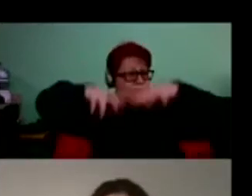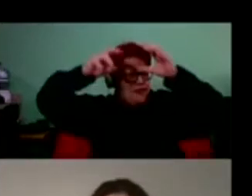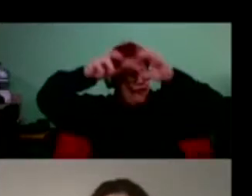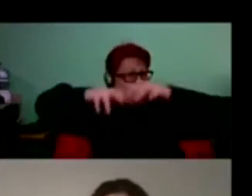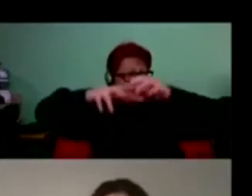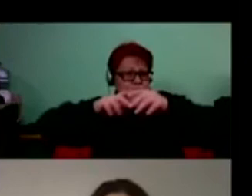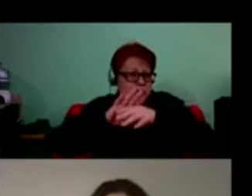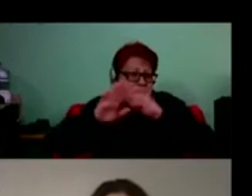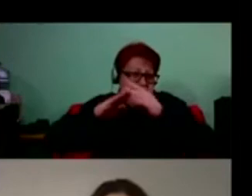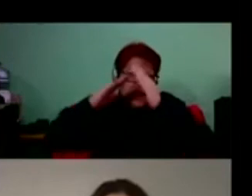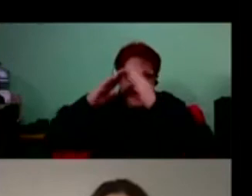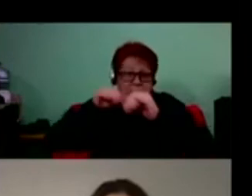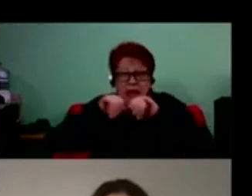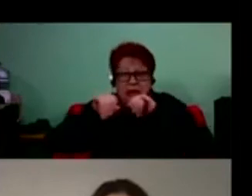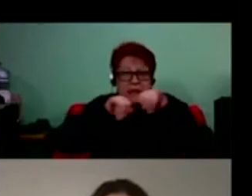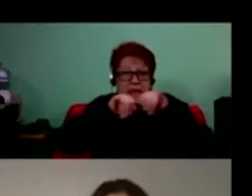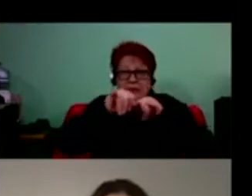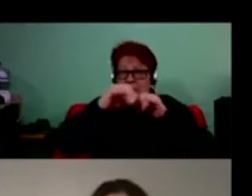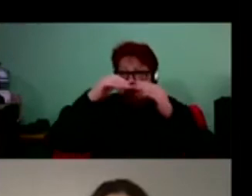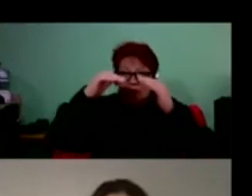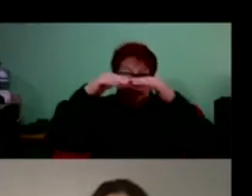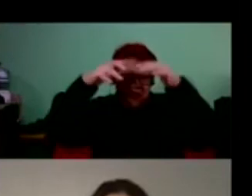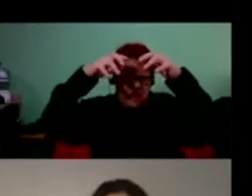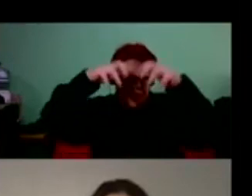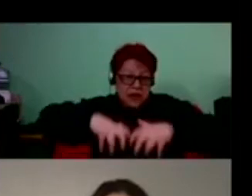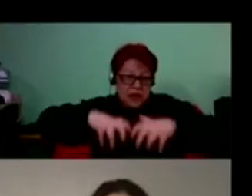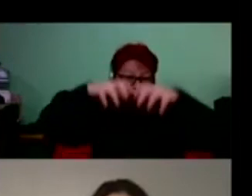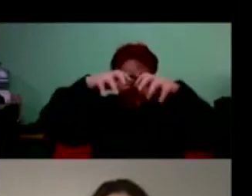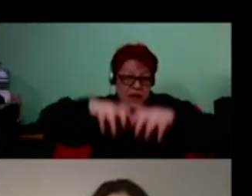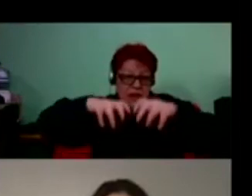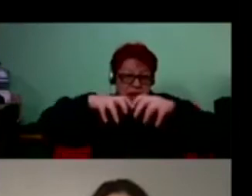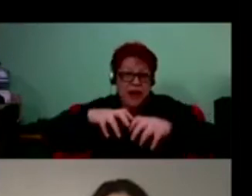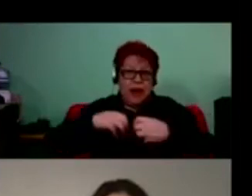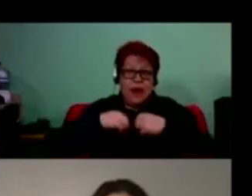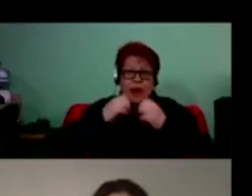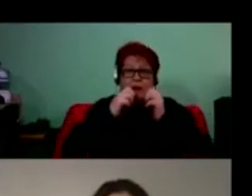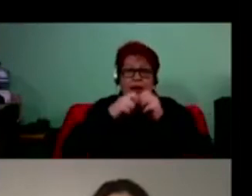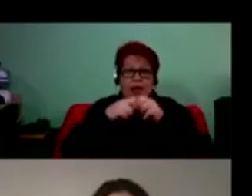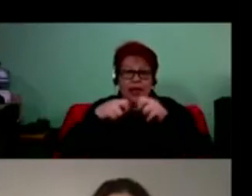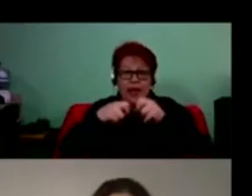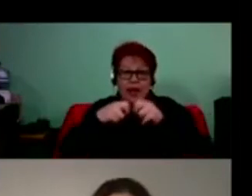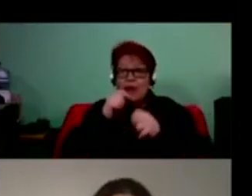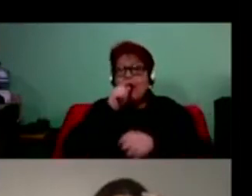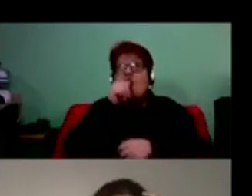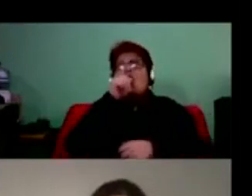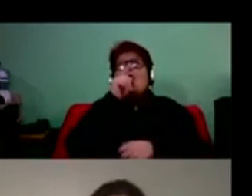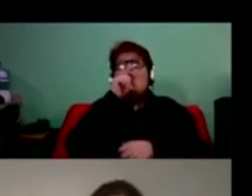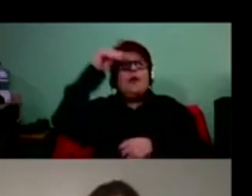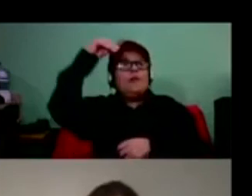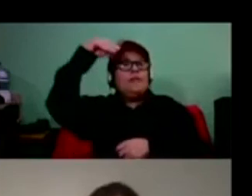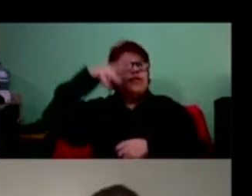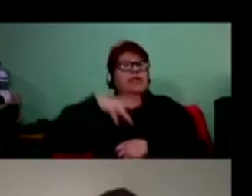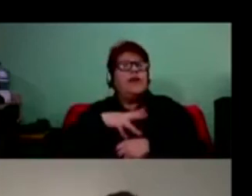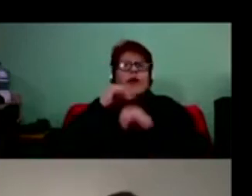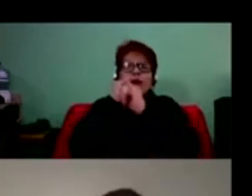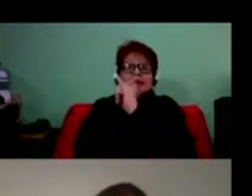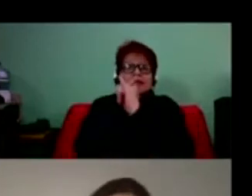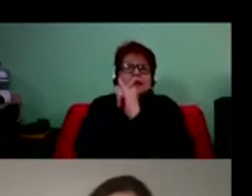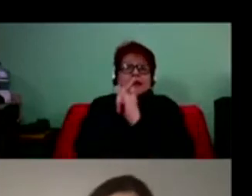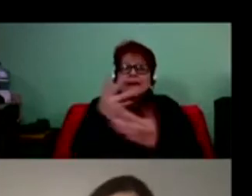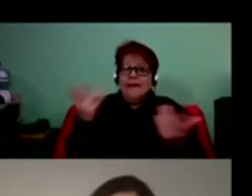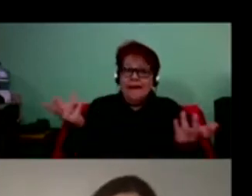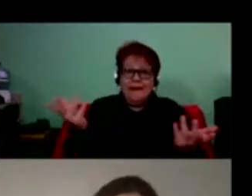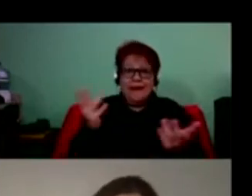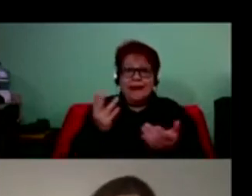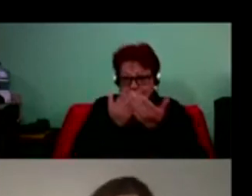rumbos, pero yo tenía como un poco el terror de que haya luz y que haya internet, por favor. Adelante,